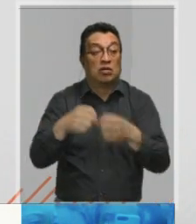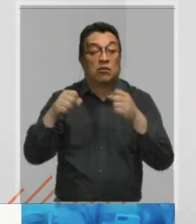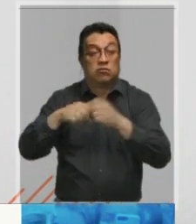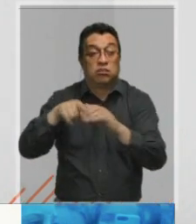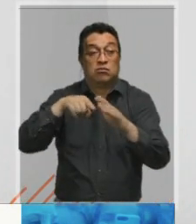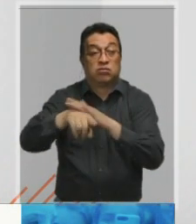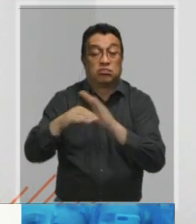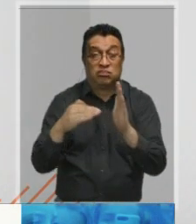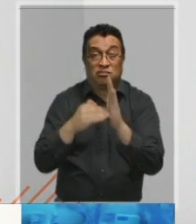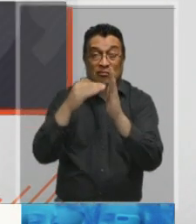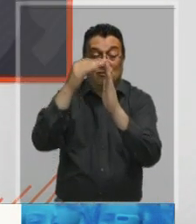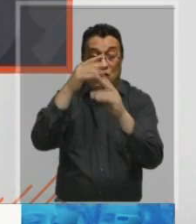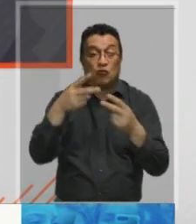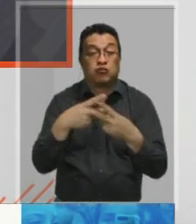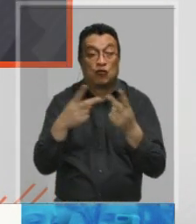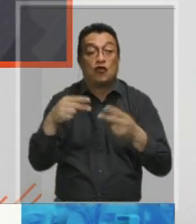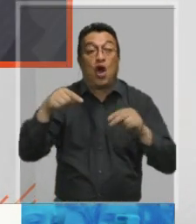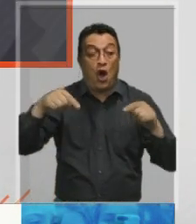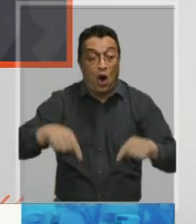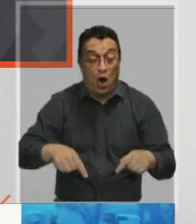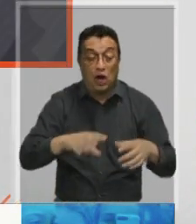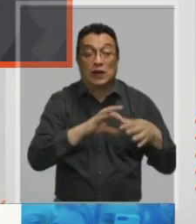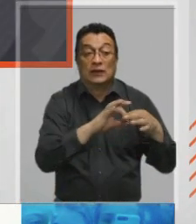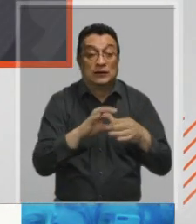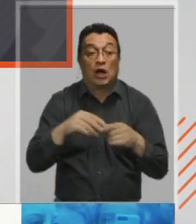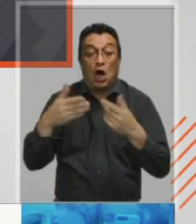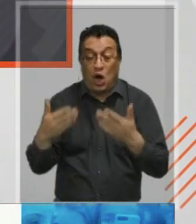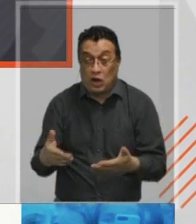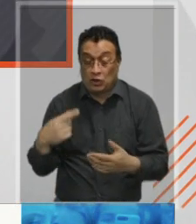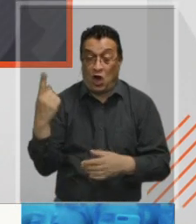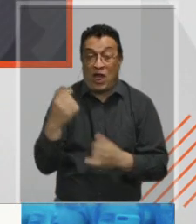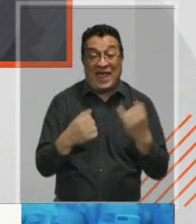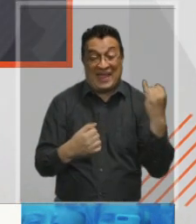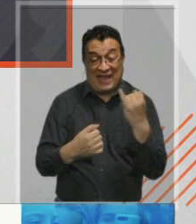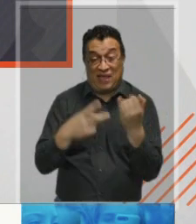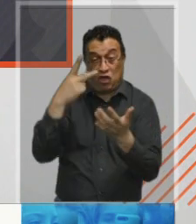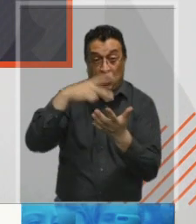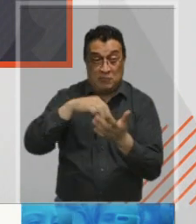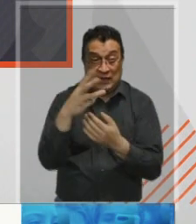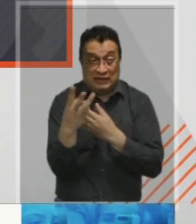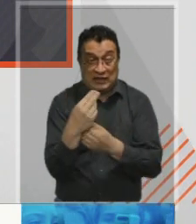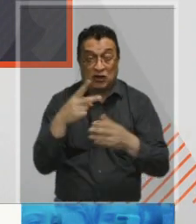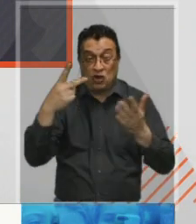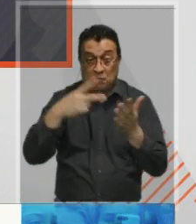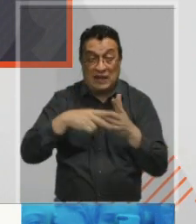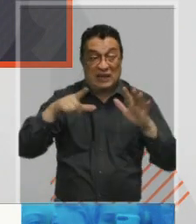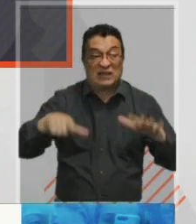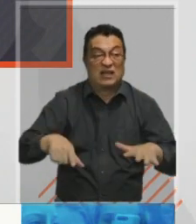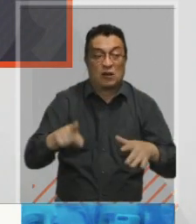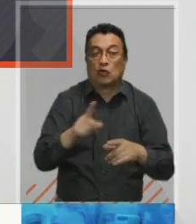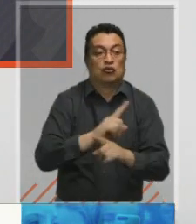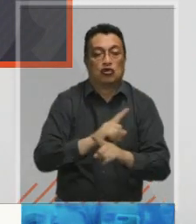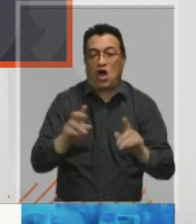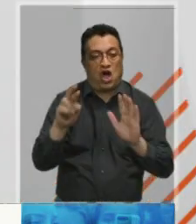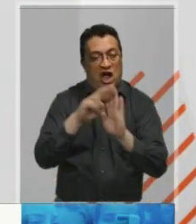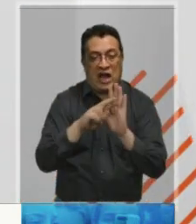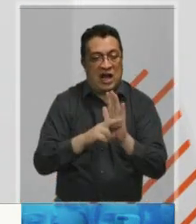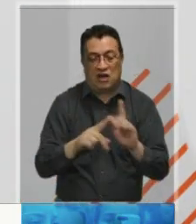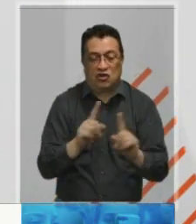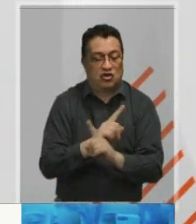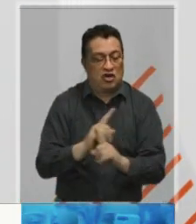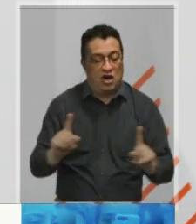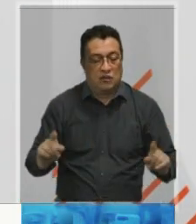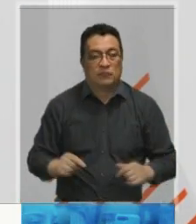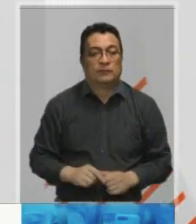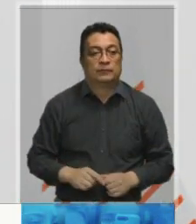de edificios públicos como las ocurridas hoy, así como las practicadas por la izquierda en 2013 y 2017, están fuera de regla.